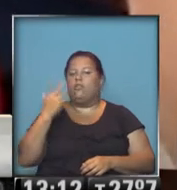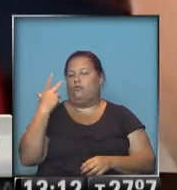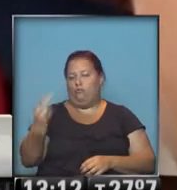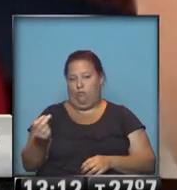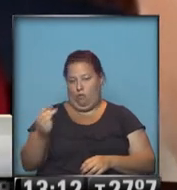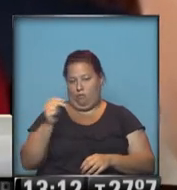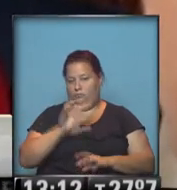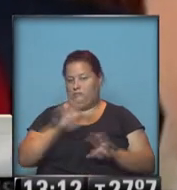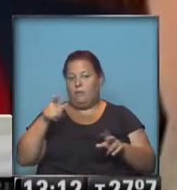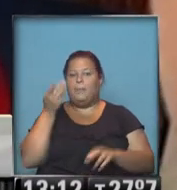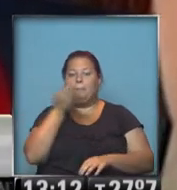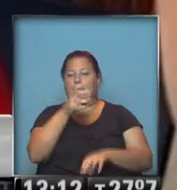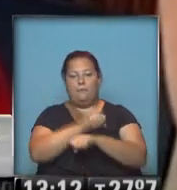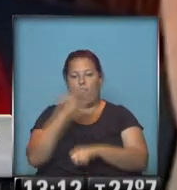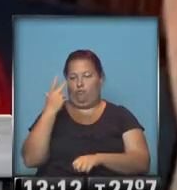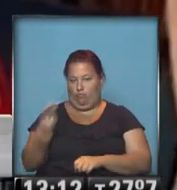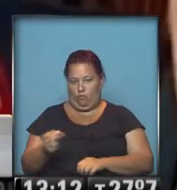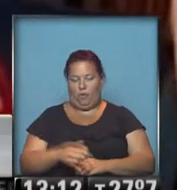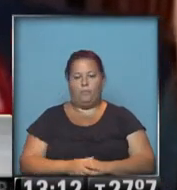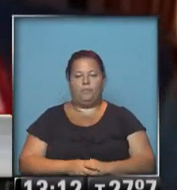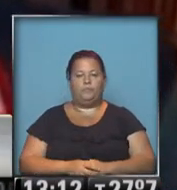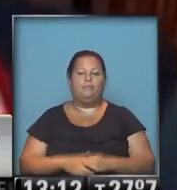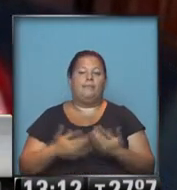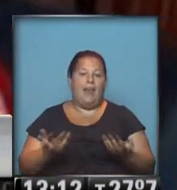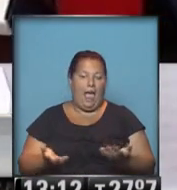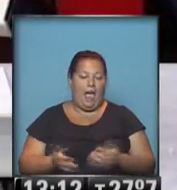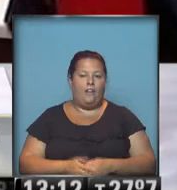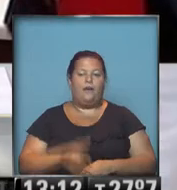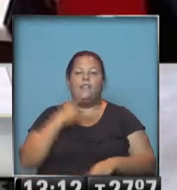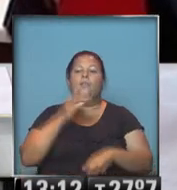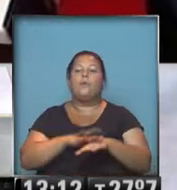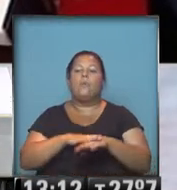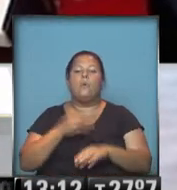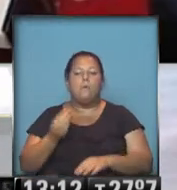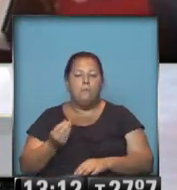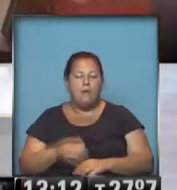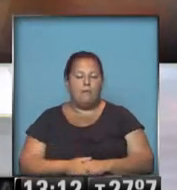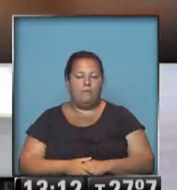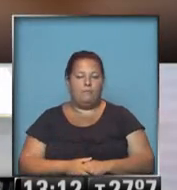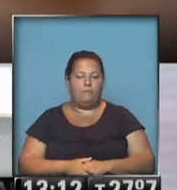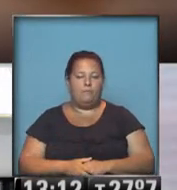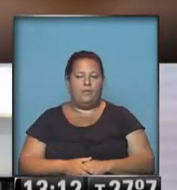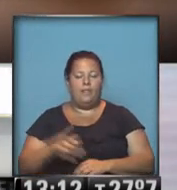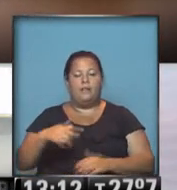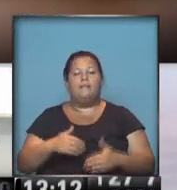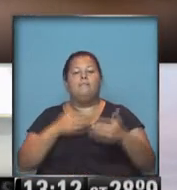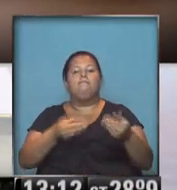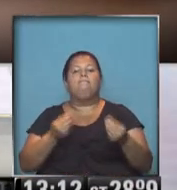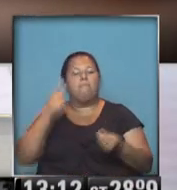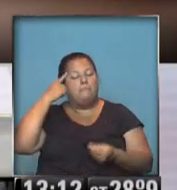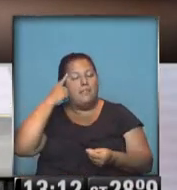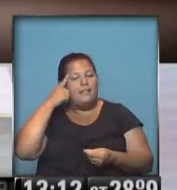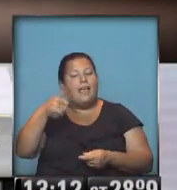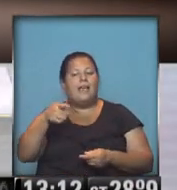a esta detención y claro lo que acusan lo que están interponiendo es que